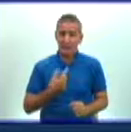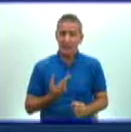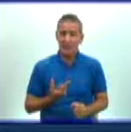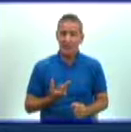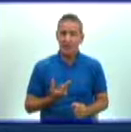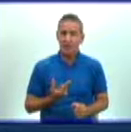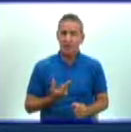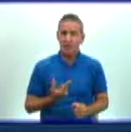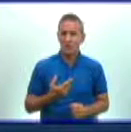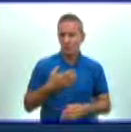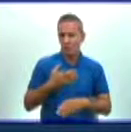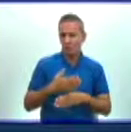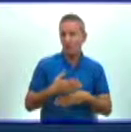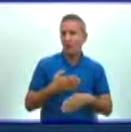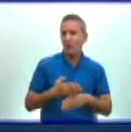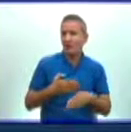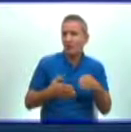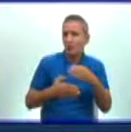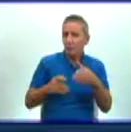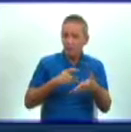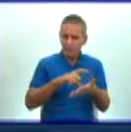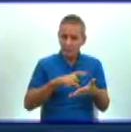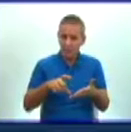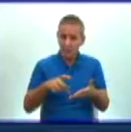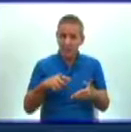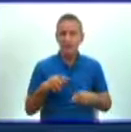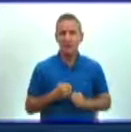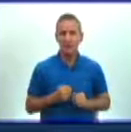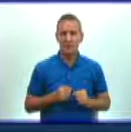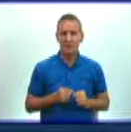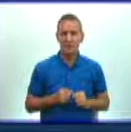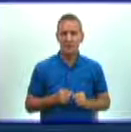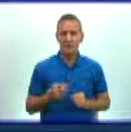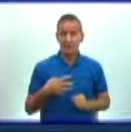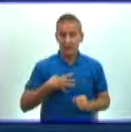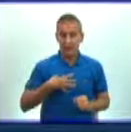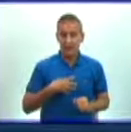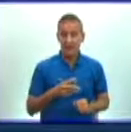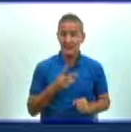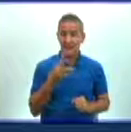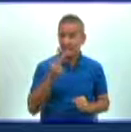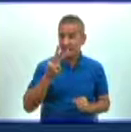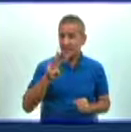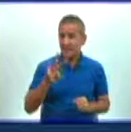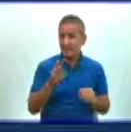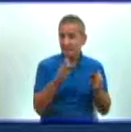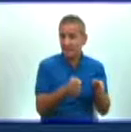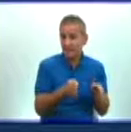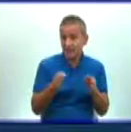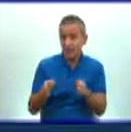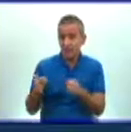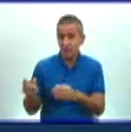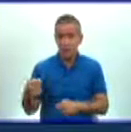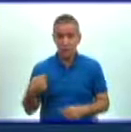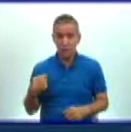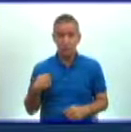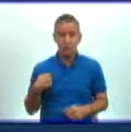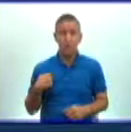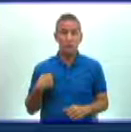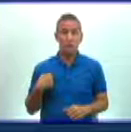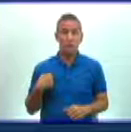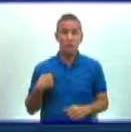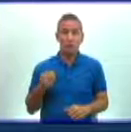estado construyendo tiene tres partes. Yo inicié con